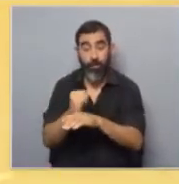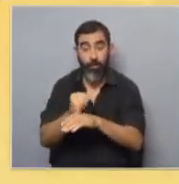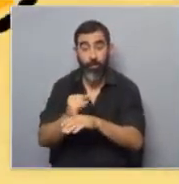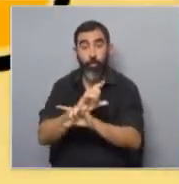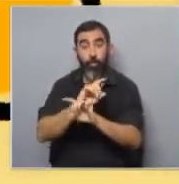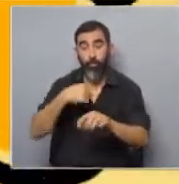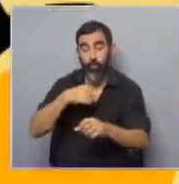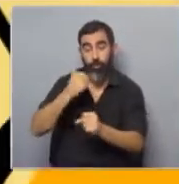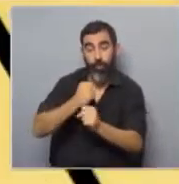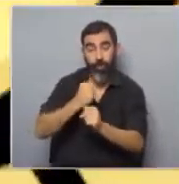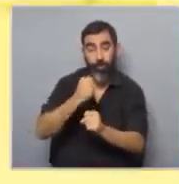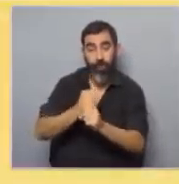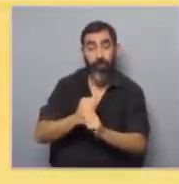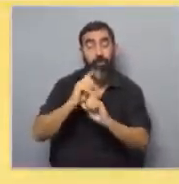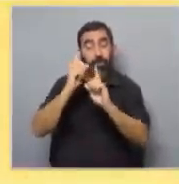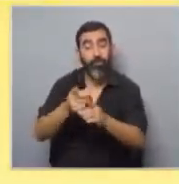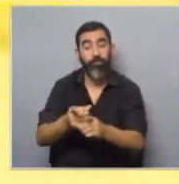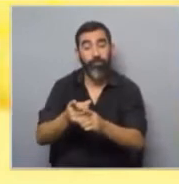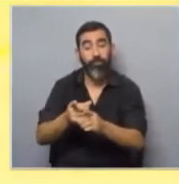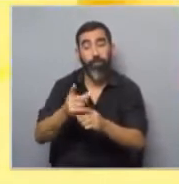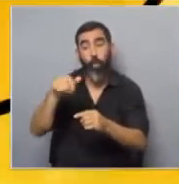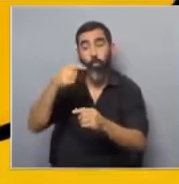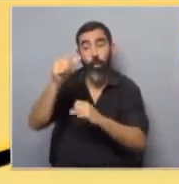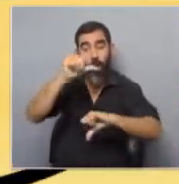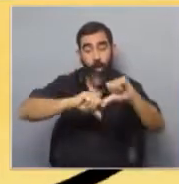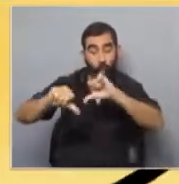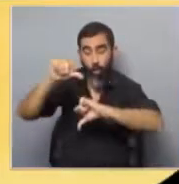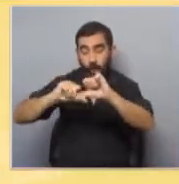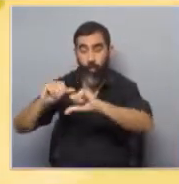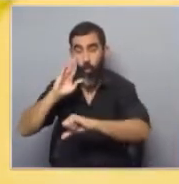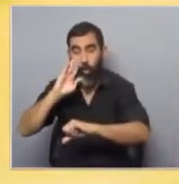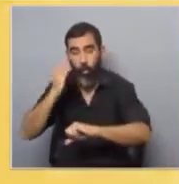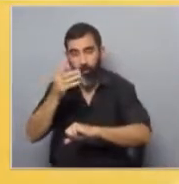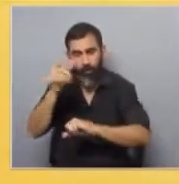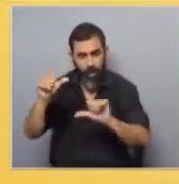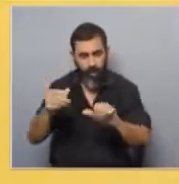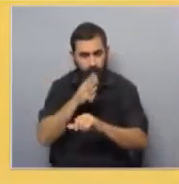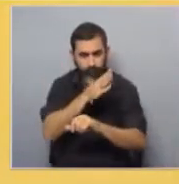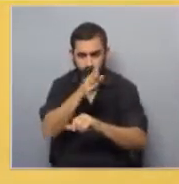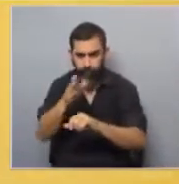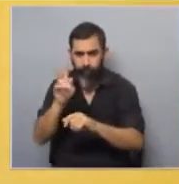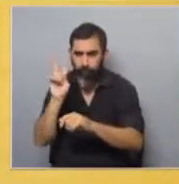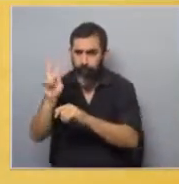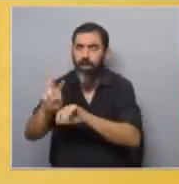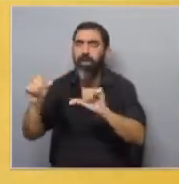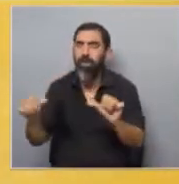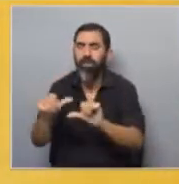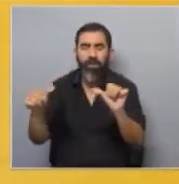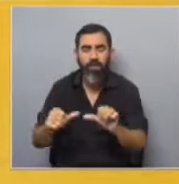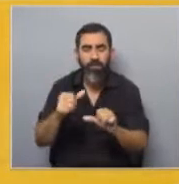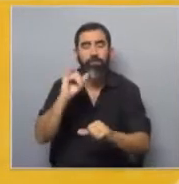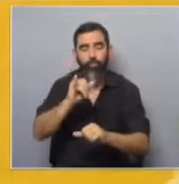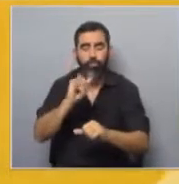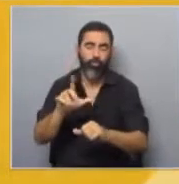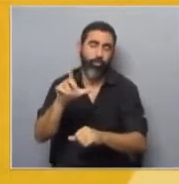estar en su trabajo, sino también estar en el resto de los laboratorios en conocimiento. ¿Él era de hacer eso, de ir a ver en qué andaban los demás? Sí, cómo